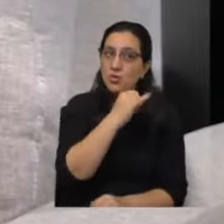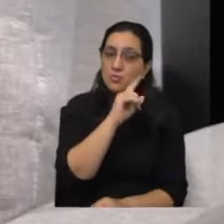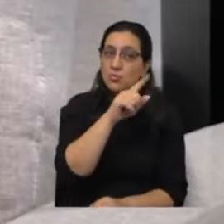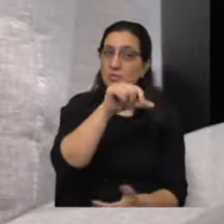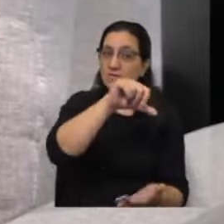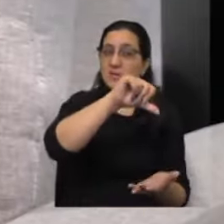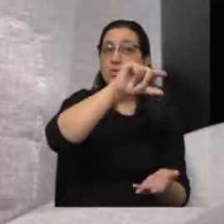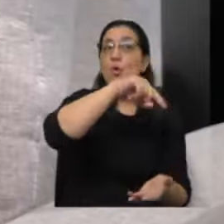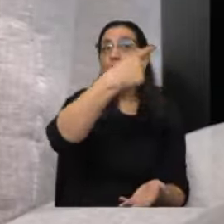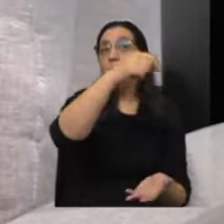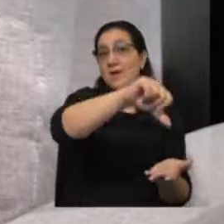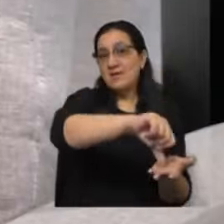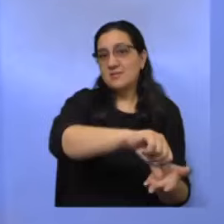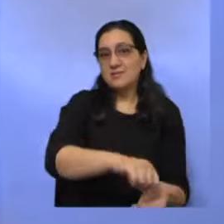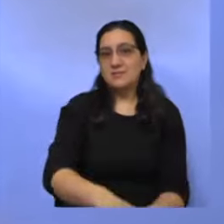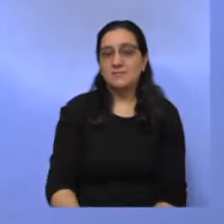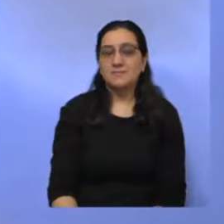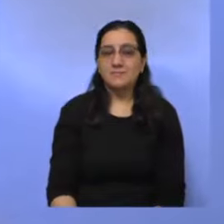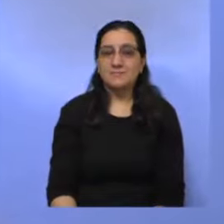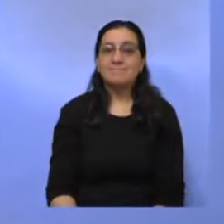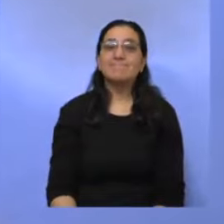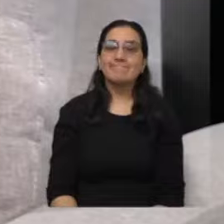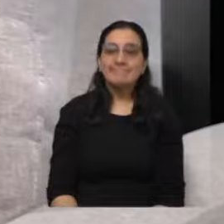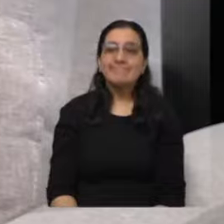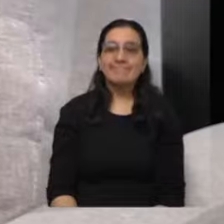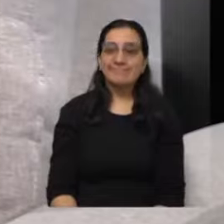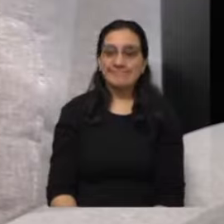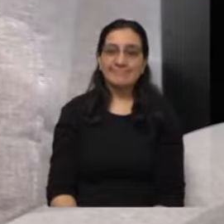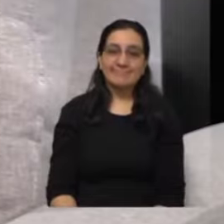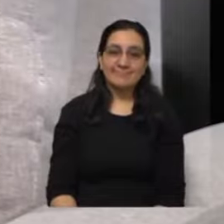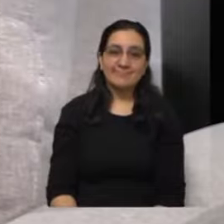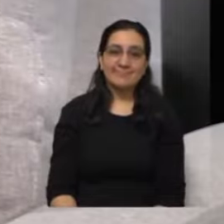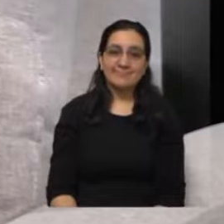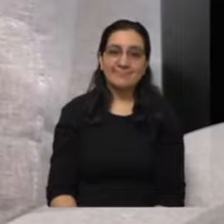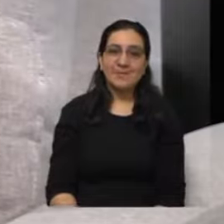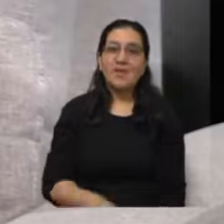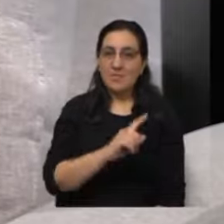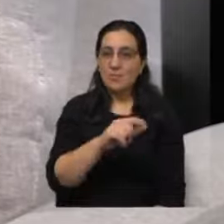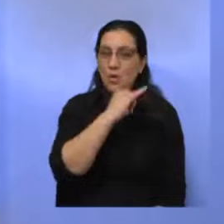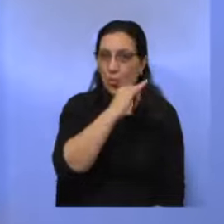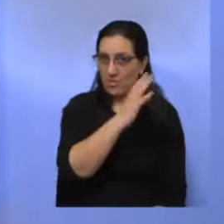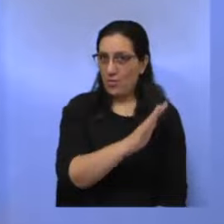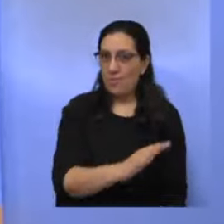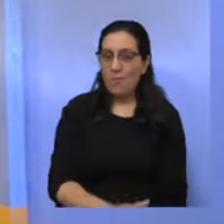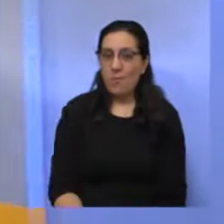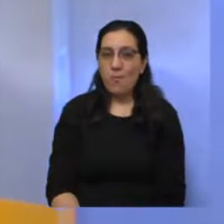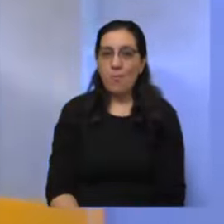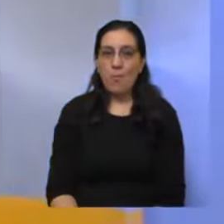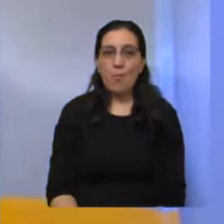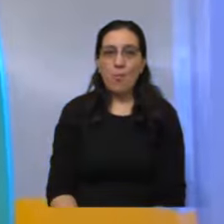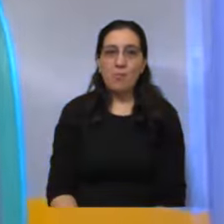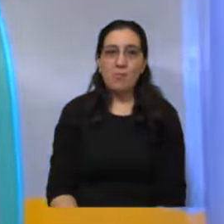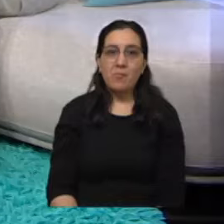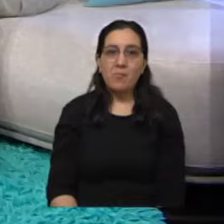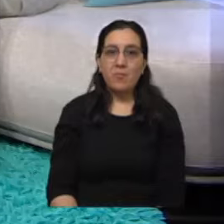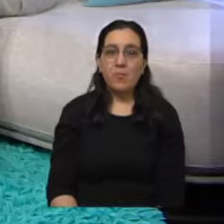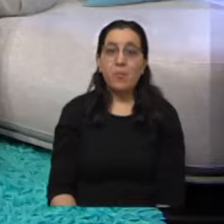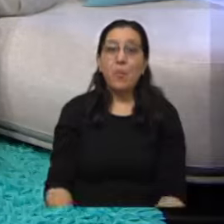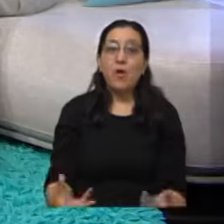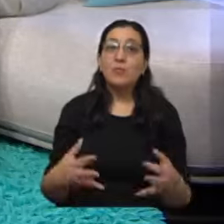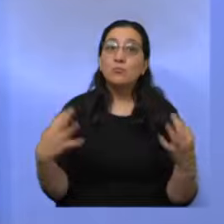cuando te convocaron a ti y a mí. Es verdad. Fuimos convocados desde el exterior. Después conversamos. No hagamos producción al aire. No sabía.